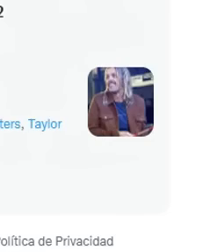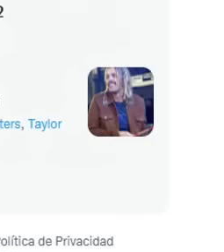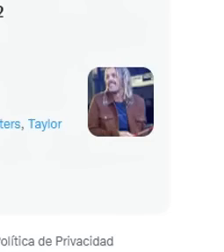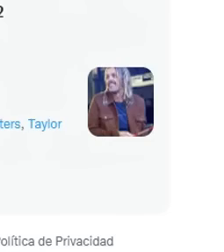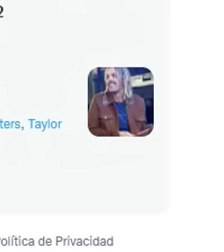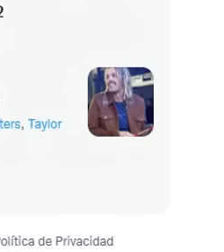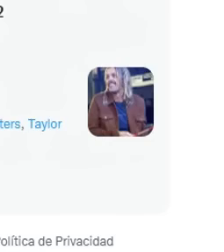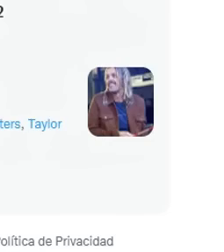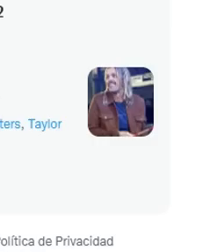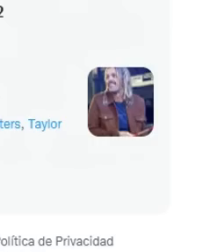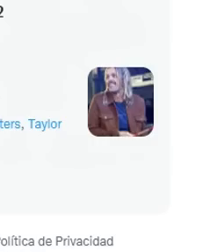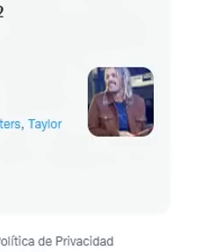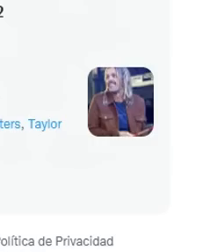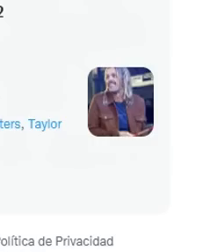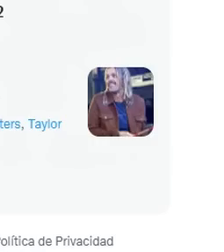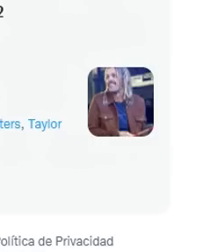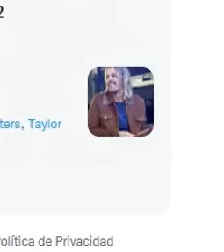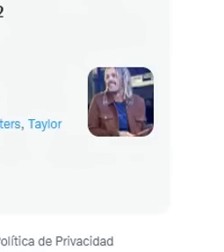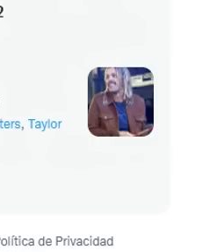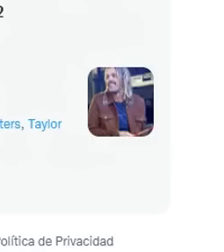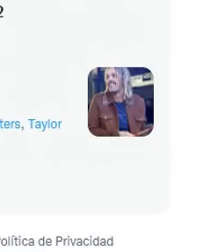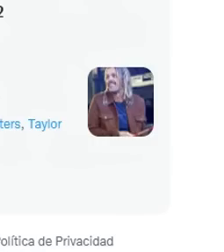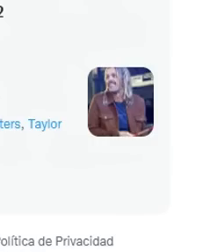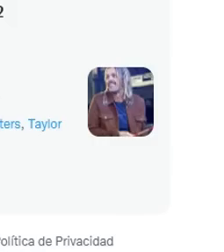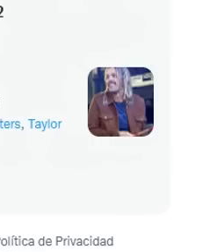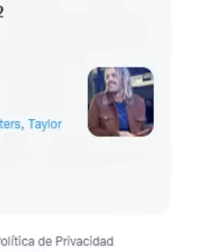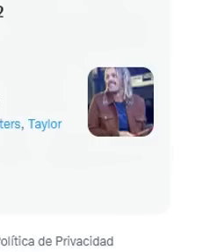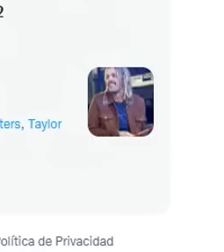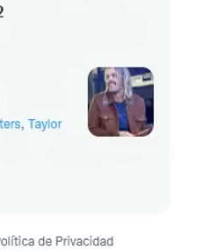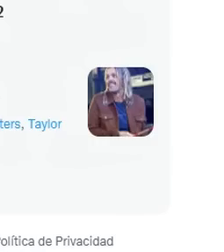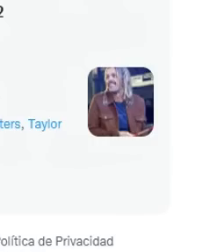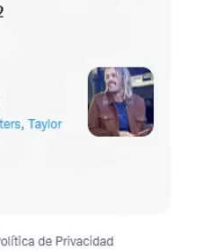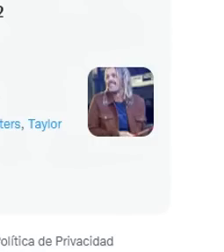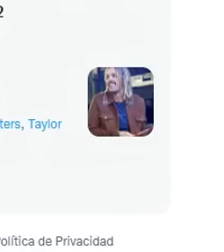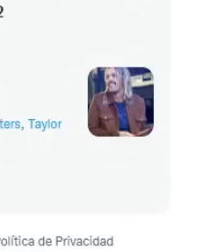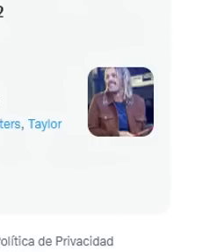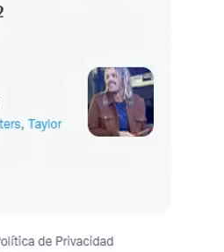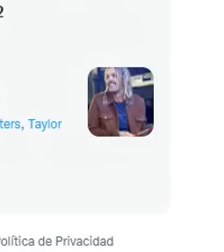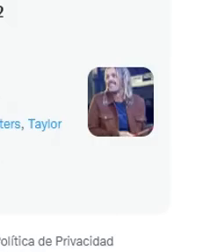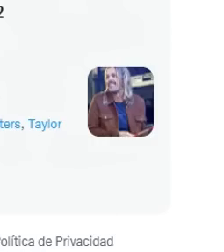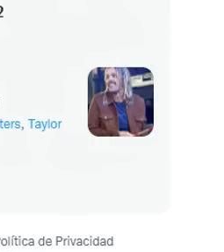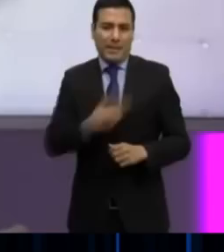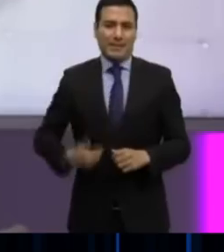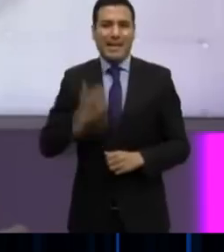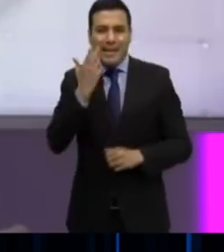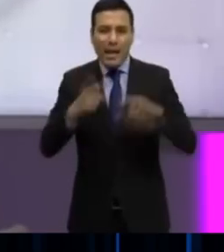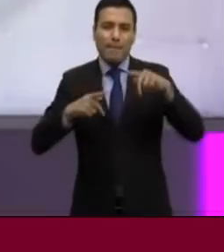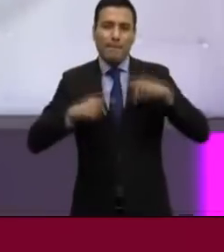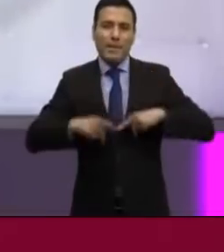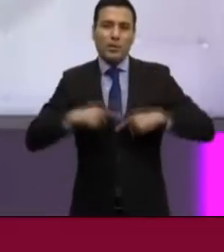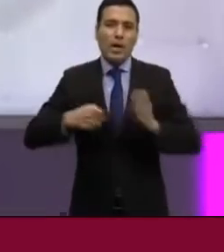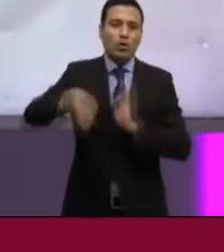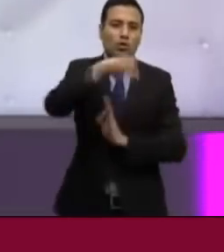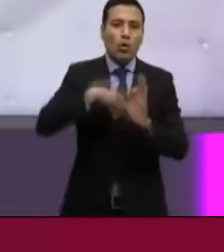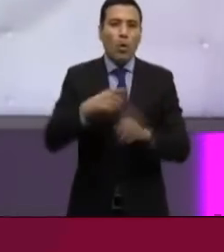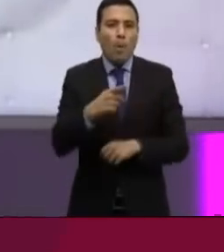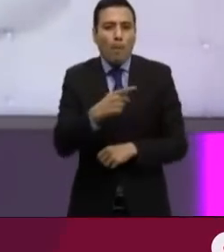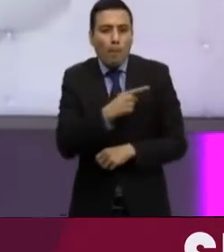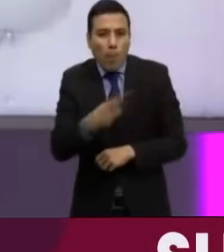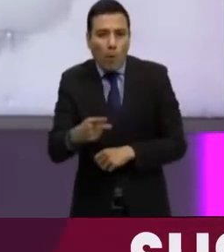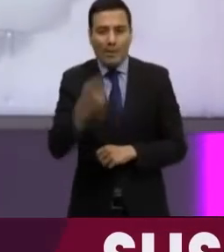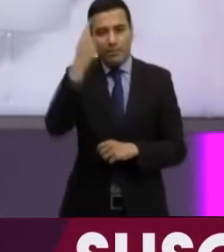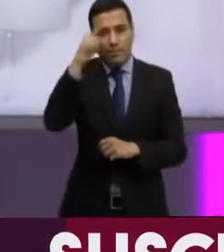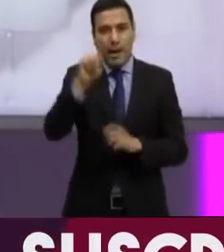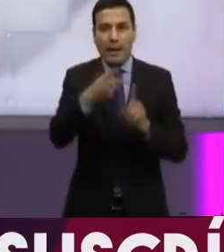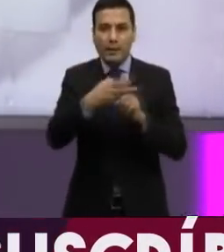oposición les voy a mostrar en el debate cómo se atrevió a interrumpir vamos a ver el vídeo sea verdaderamente tenemos un